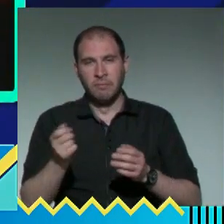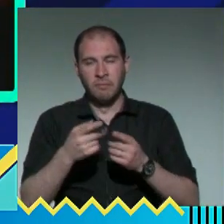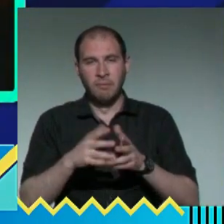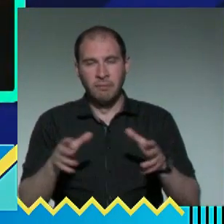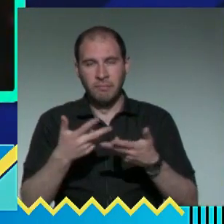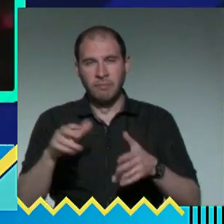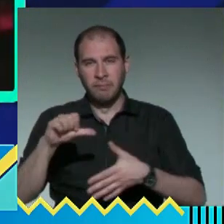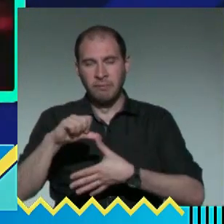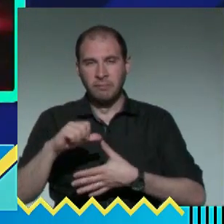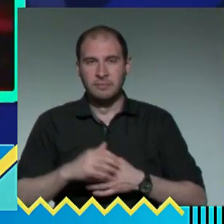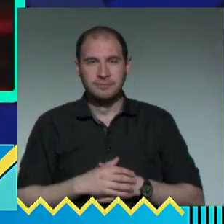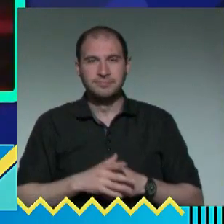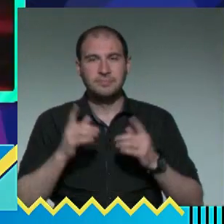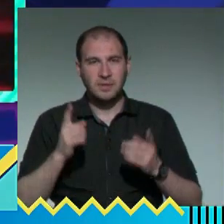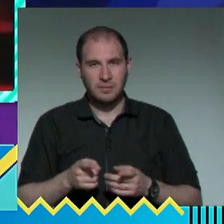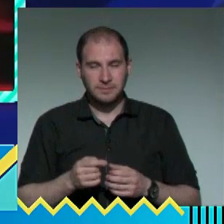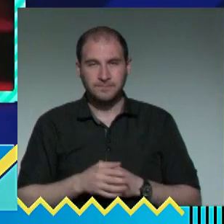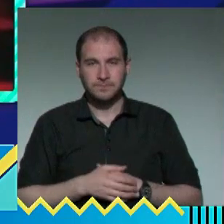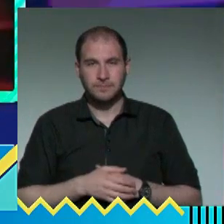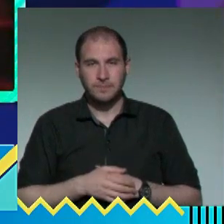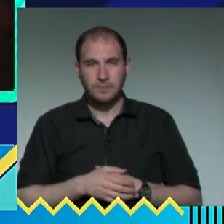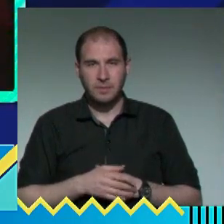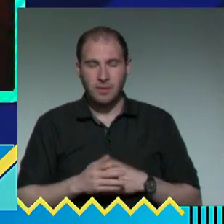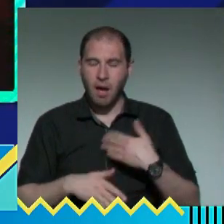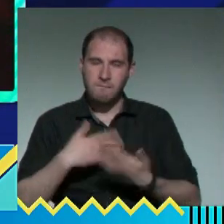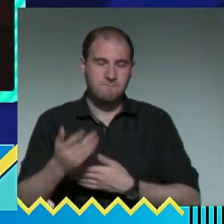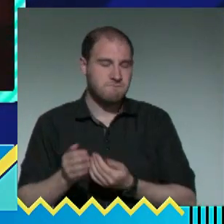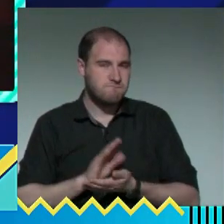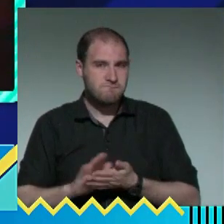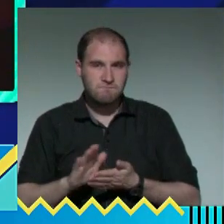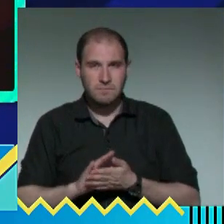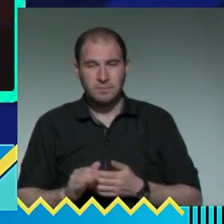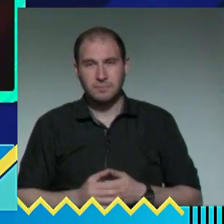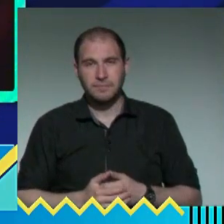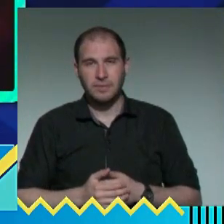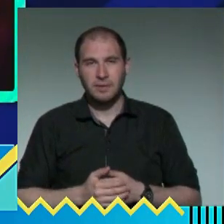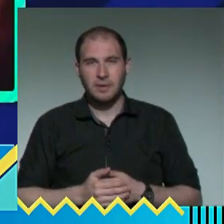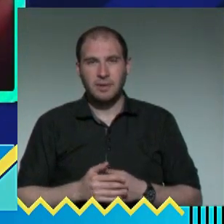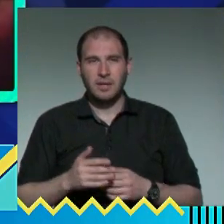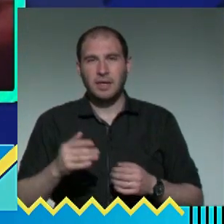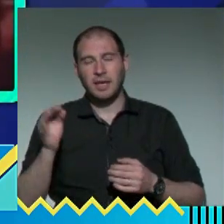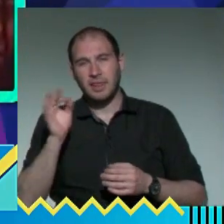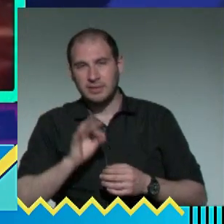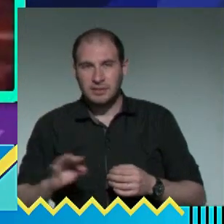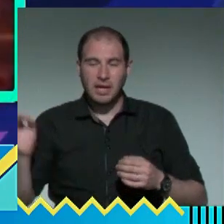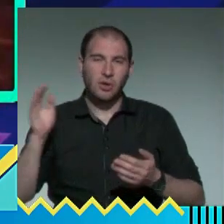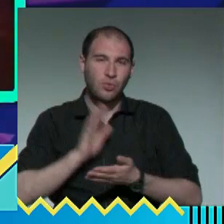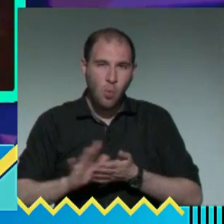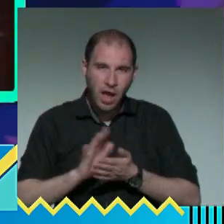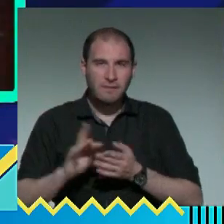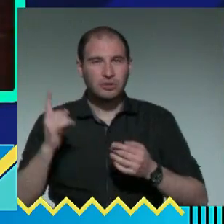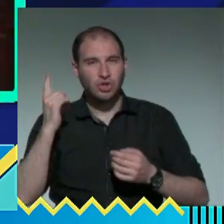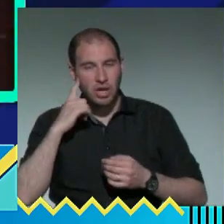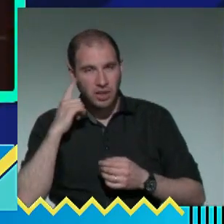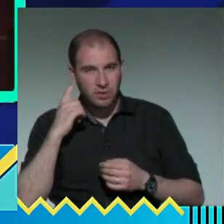bandas de Latinoamérica. Y fueron muy, muy avanzados en cuanto a estética, a vanguardia, a